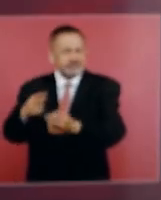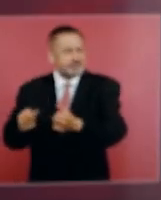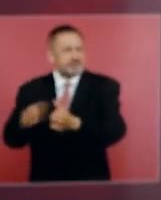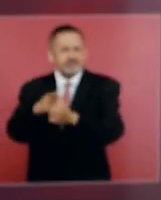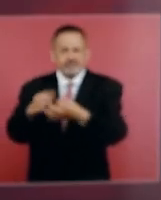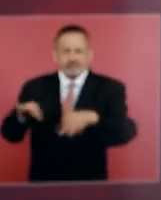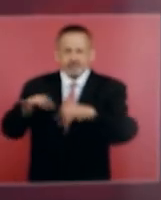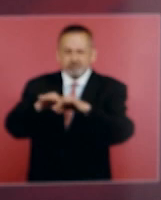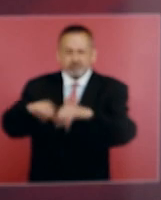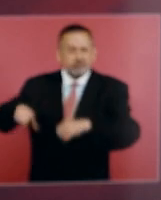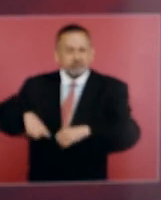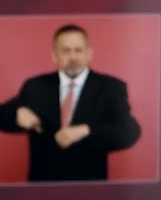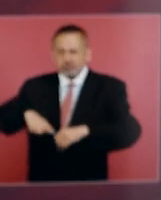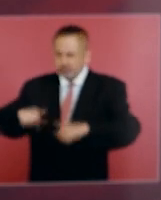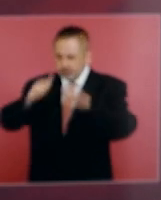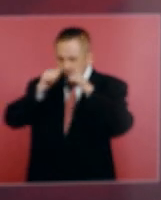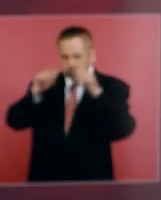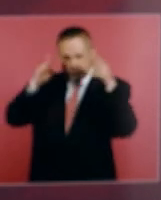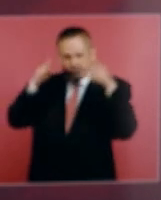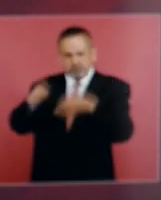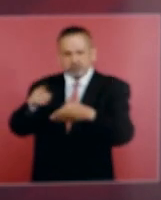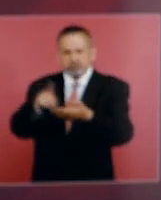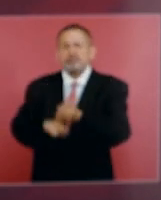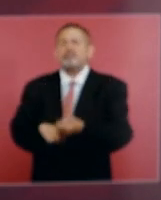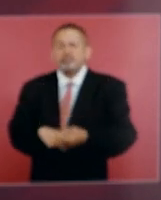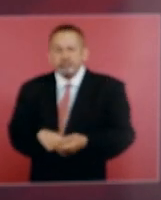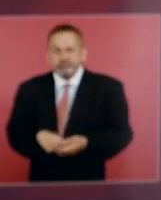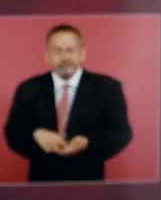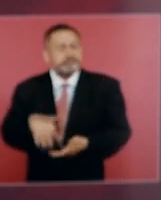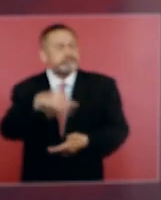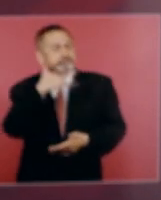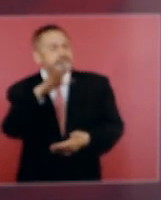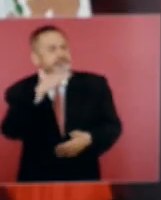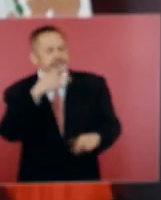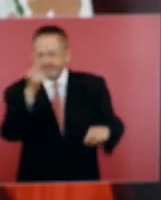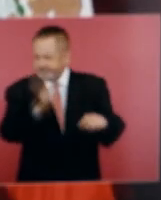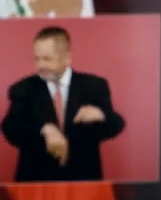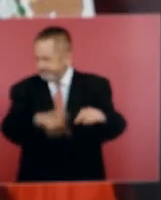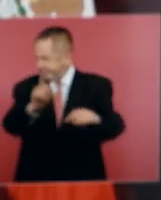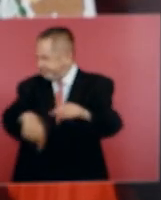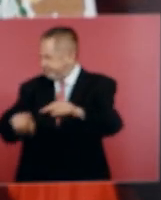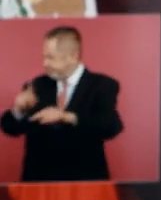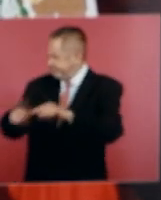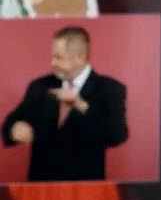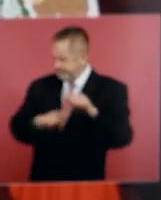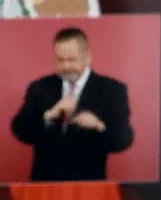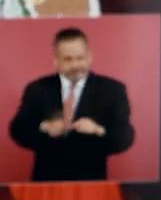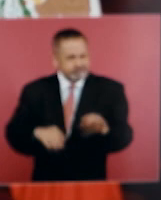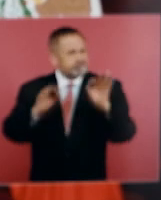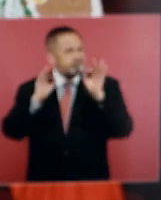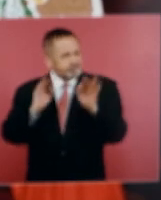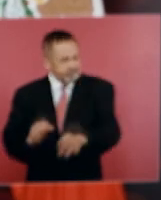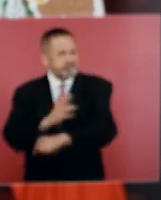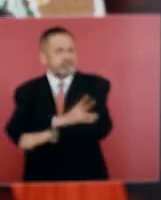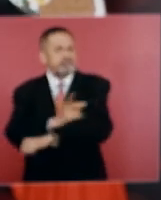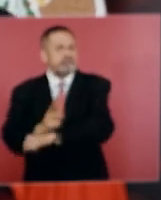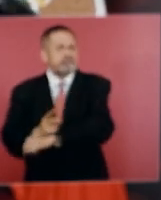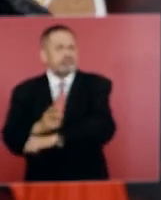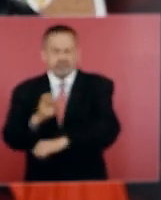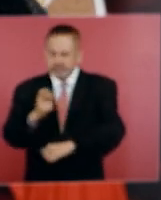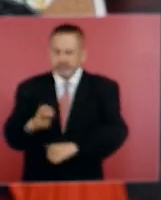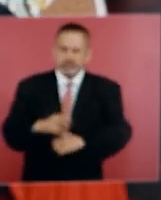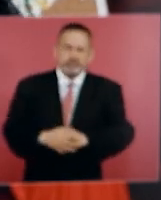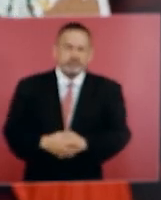El presidente López Obrador informó que su gobierno está atendiendo la violencia en la frontera de Chiapas con Guatemala. Dio a conocer que elementos